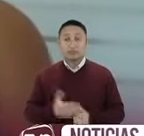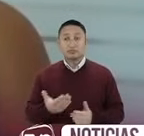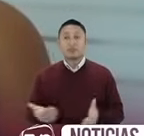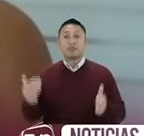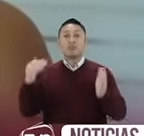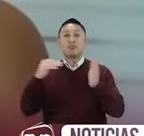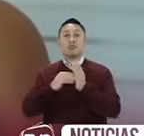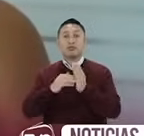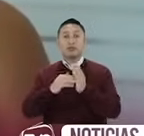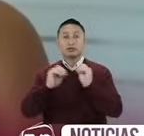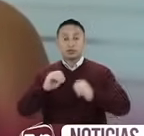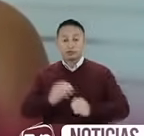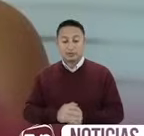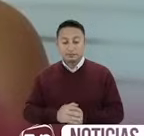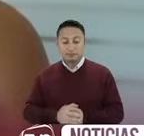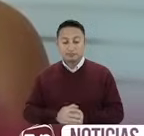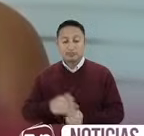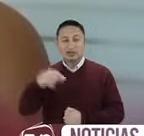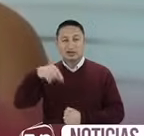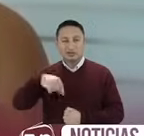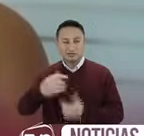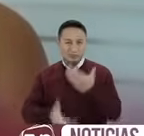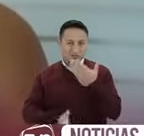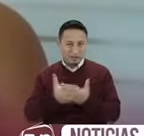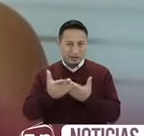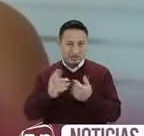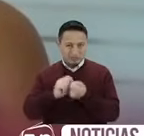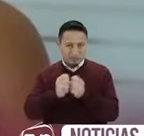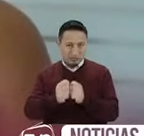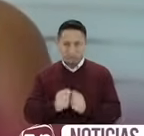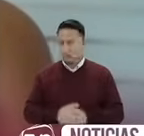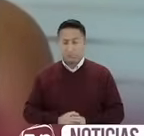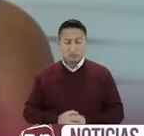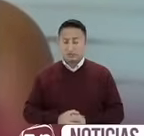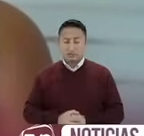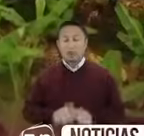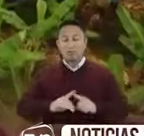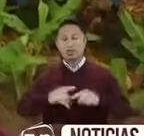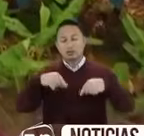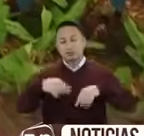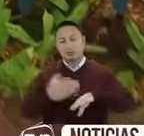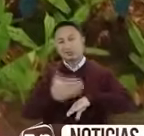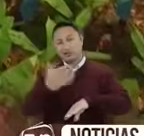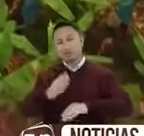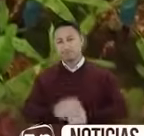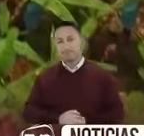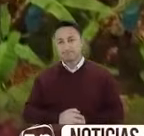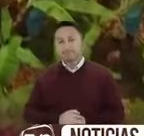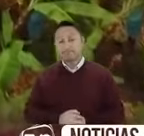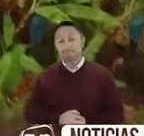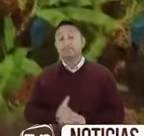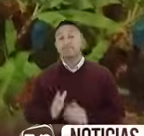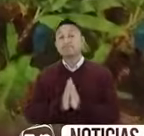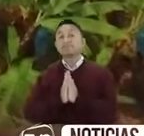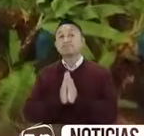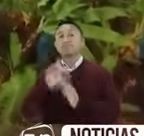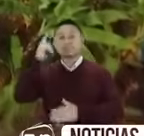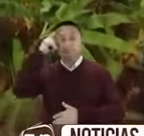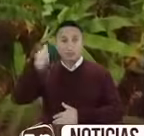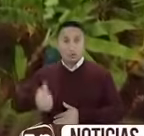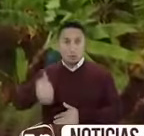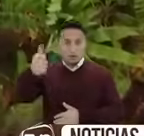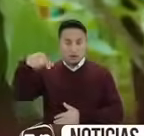Es decir, no es tampoco tan sencillo hacer esos cambios, pero se han hecho. Además, se insta al Estado ecuatoriano a compensar